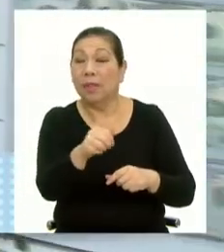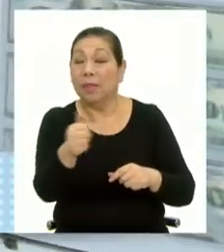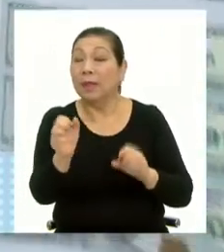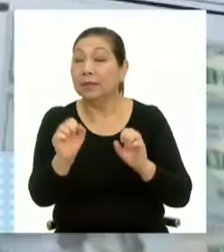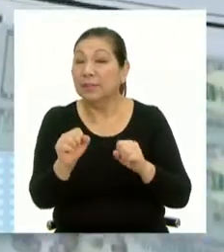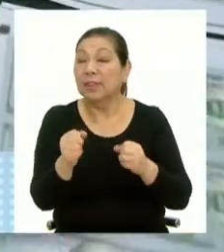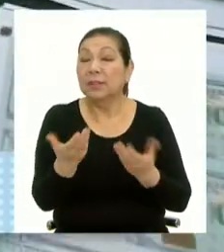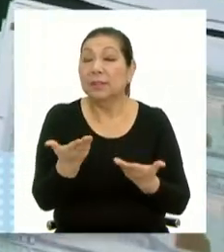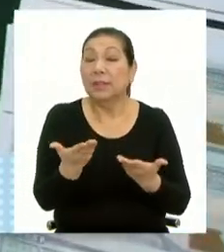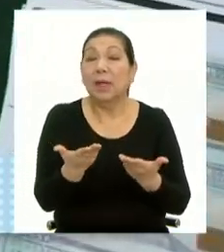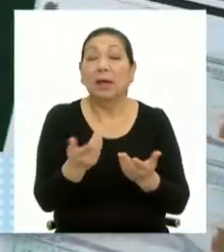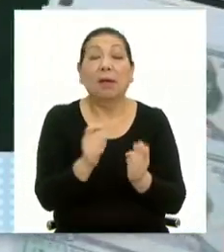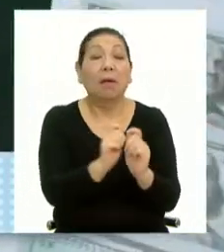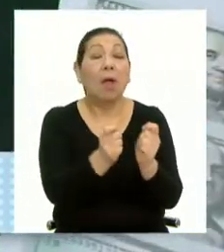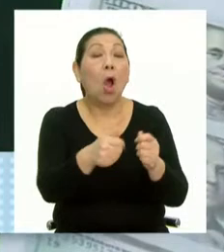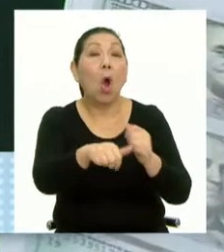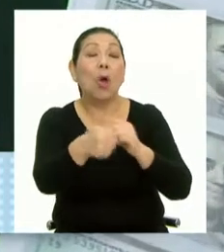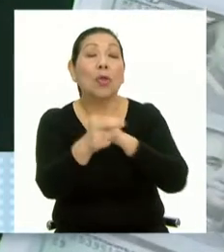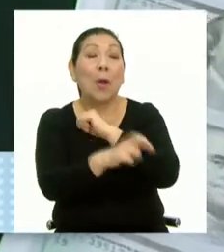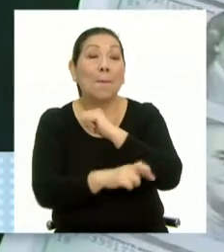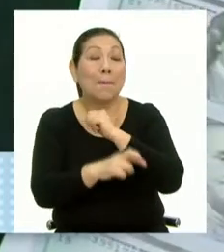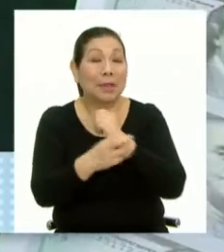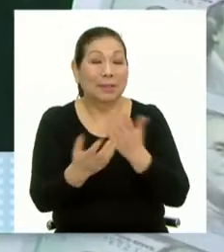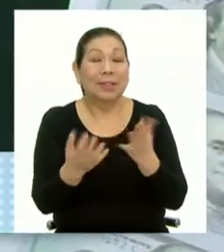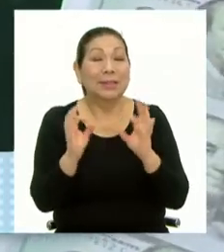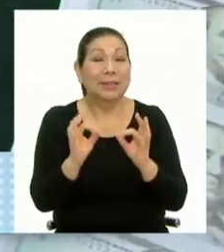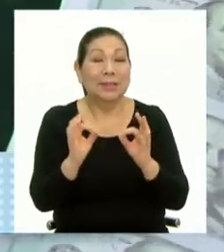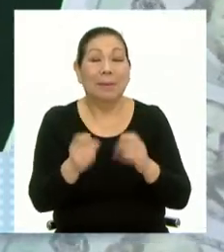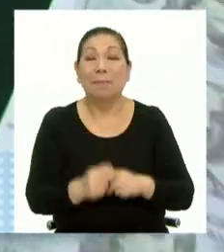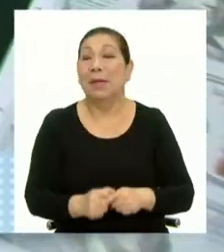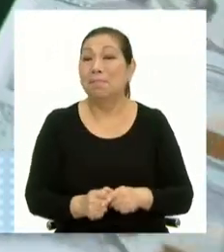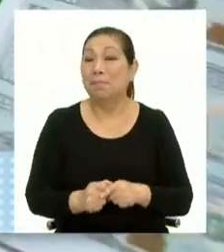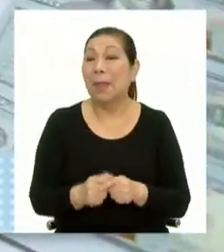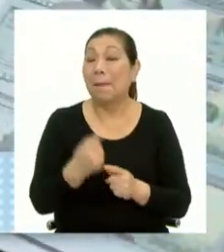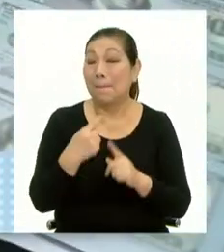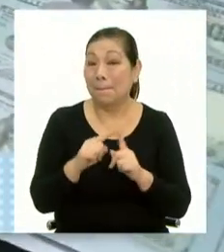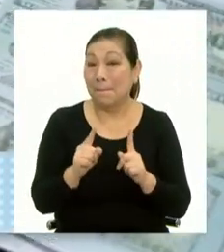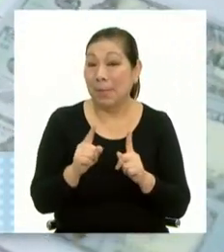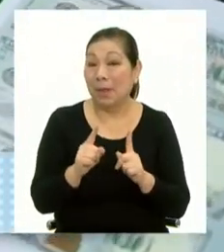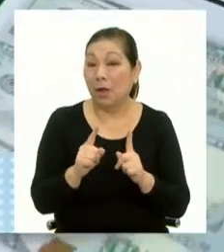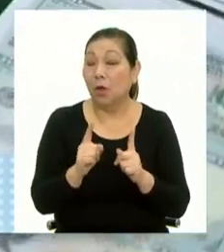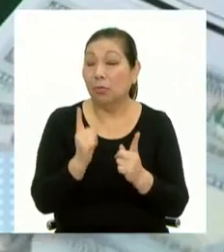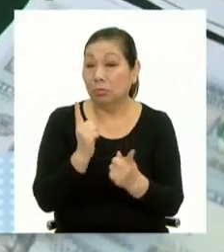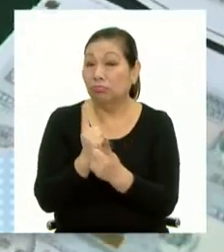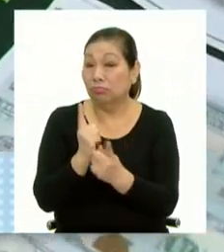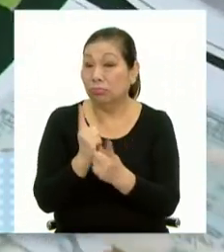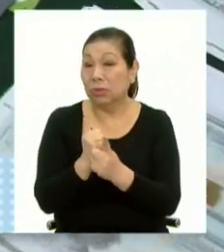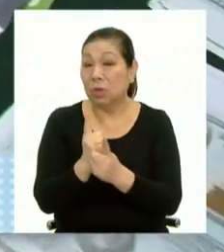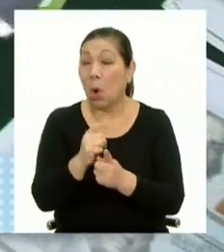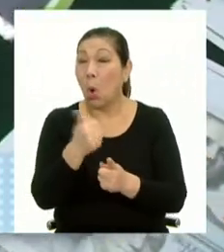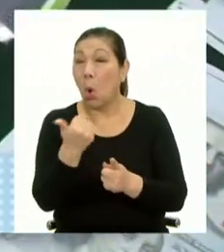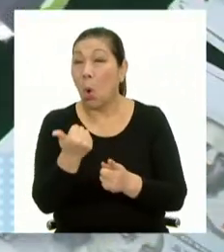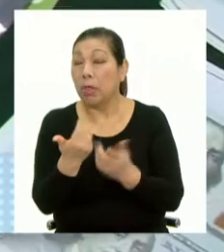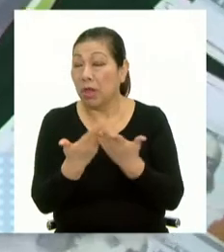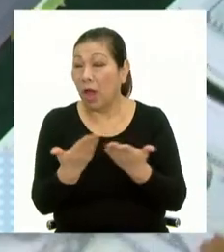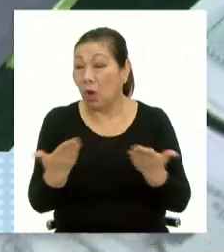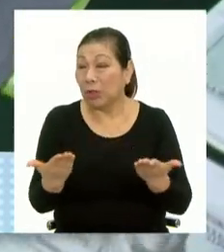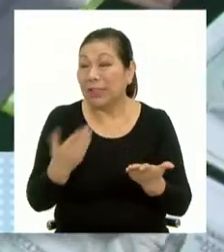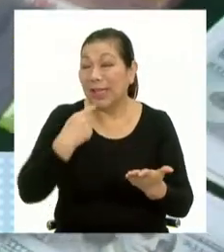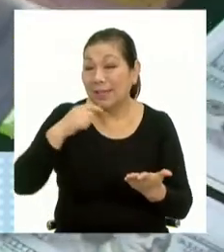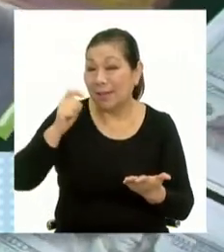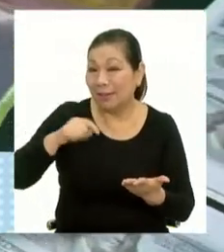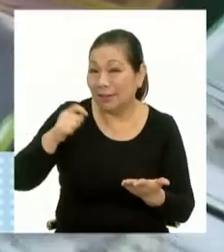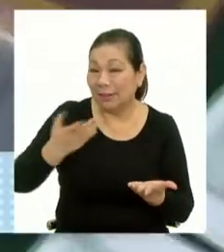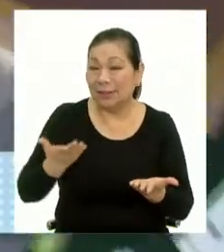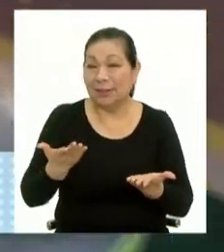estableceremos y también iba a ser al extranjero, como generalmente sucede. Se han encontrado los demás elementos que